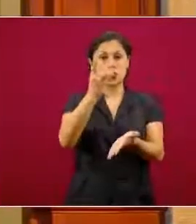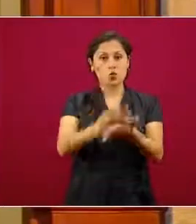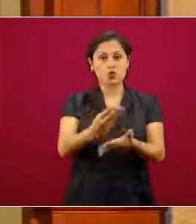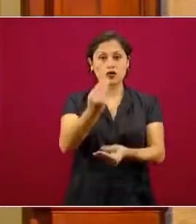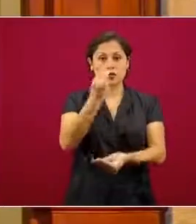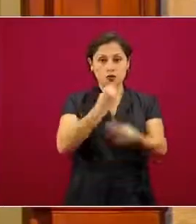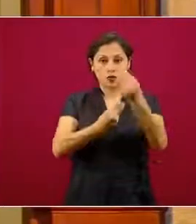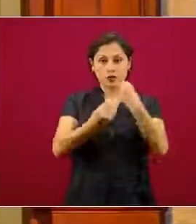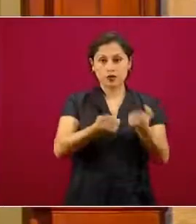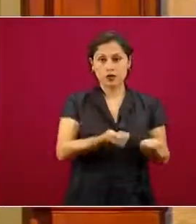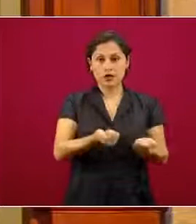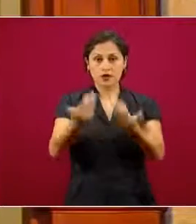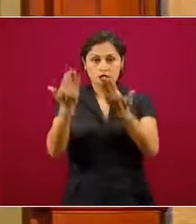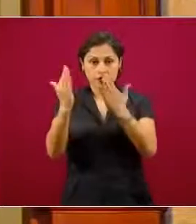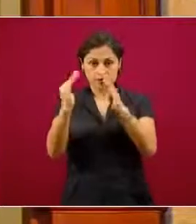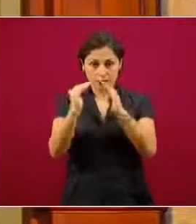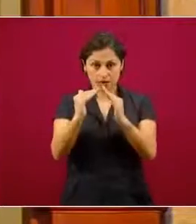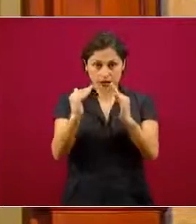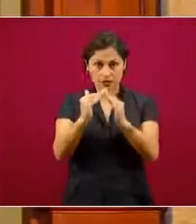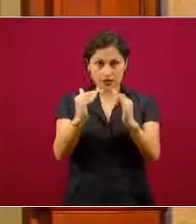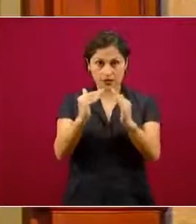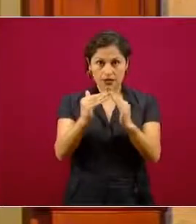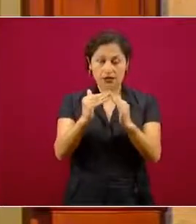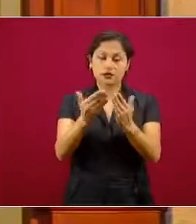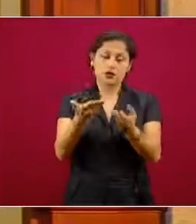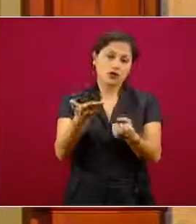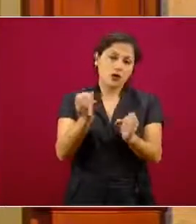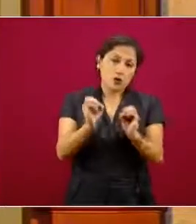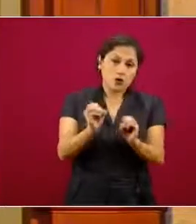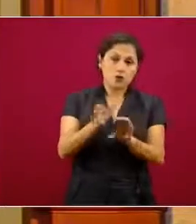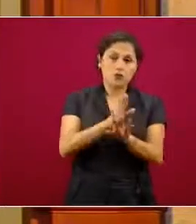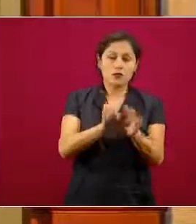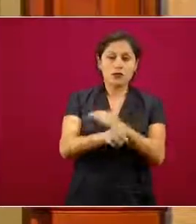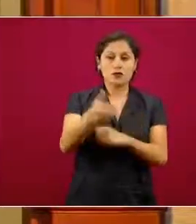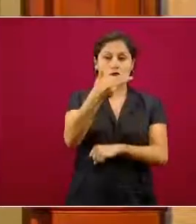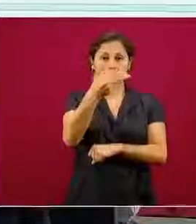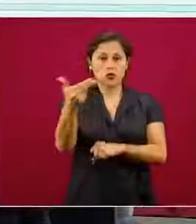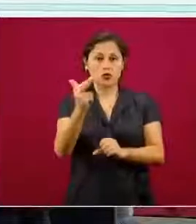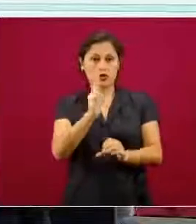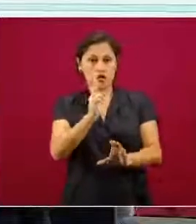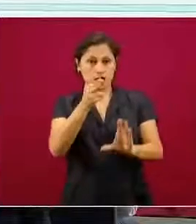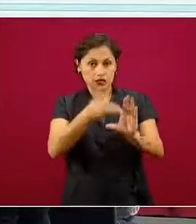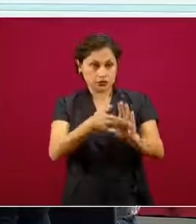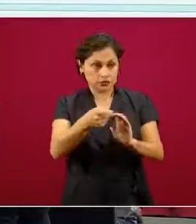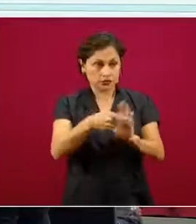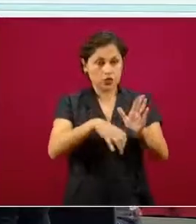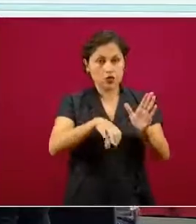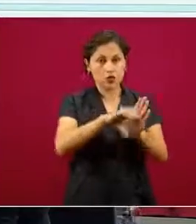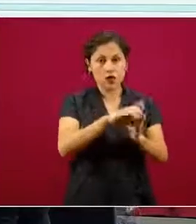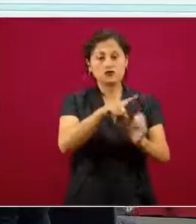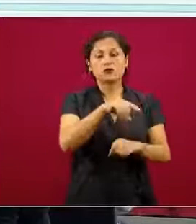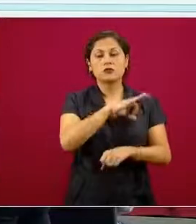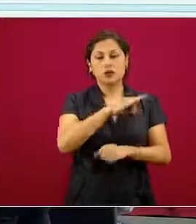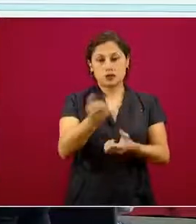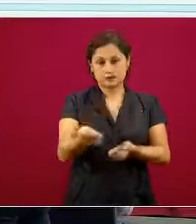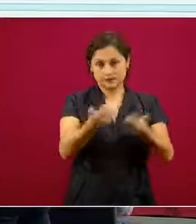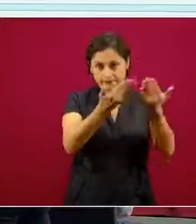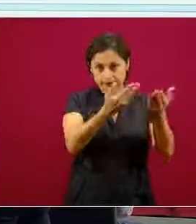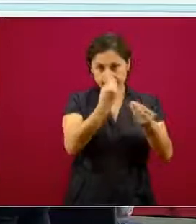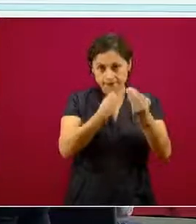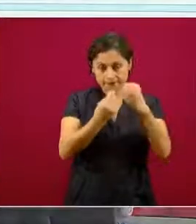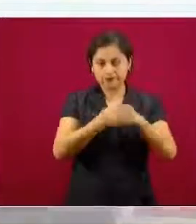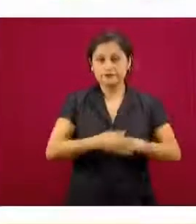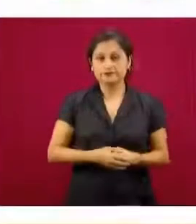o a domicilio. Ya decíamos, los hoteles solamente servicio a la habitación, pero cuando ya estamos en nivel de